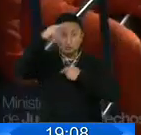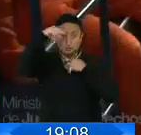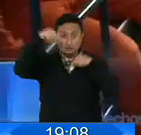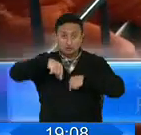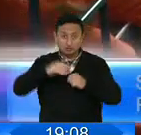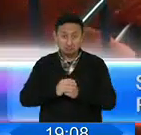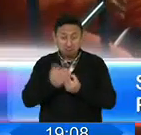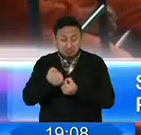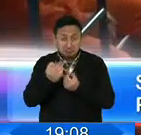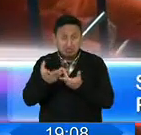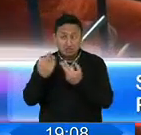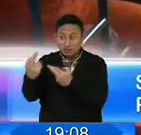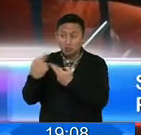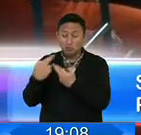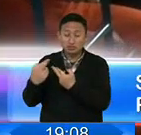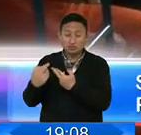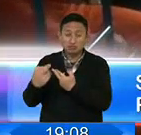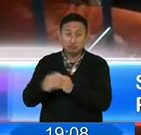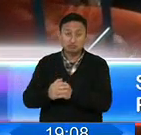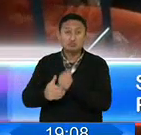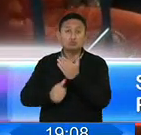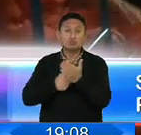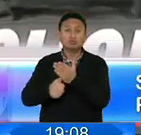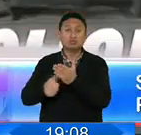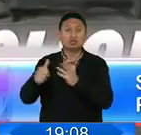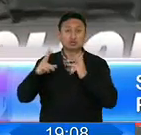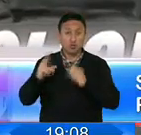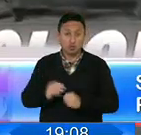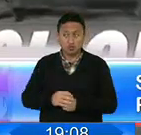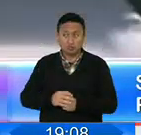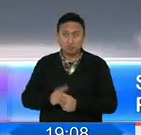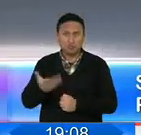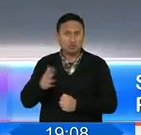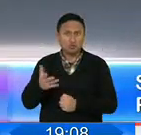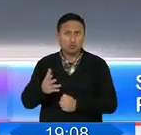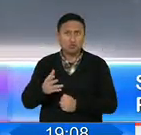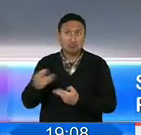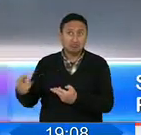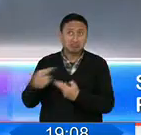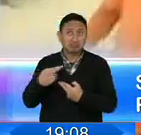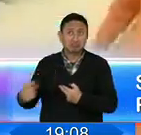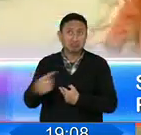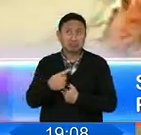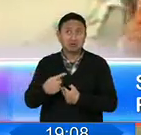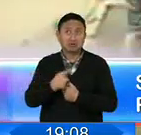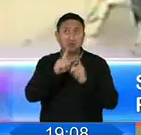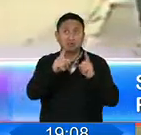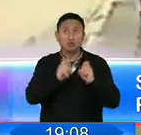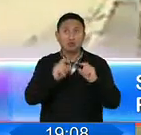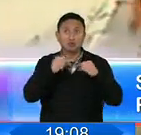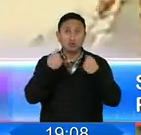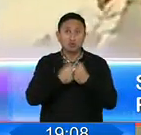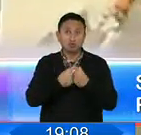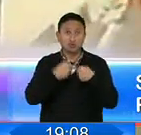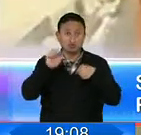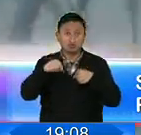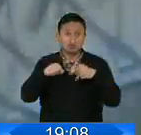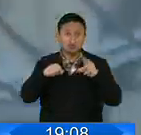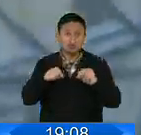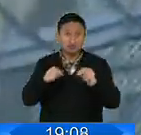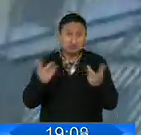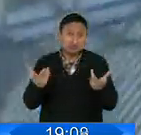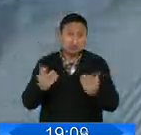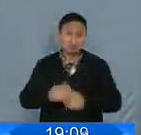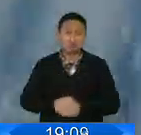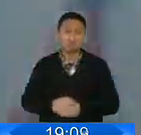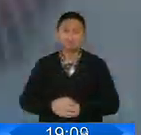informamos que no hubo respuesta por parte del Ministerio de Salud Pública en torno a la vacunación a este grupo privado de libertad,